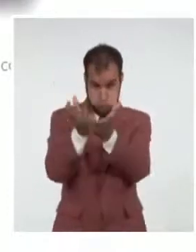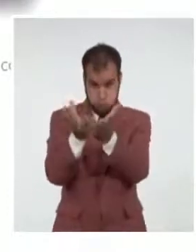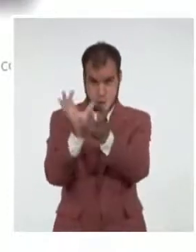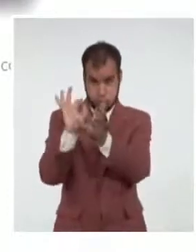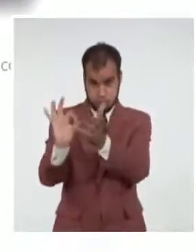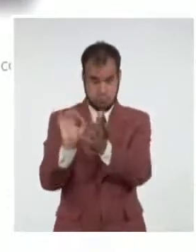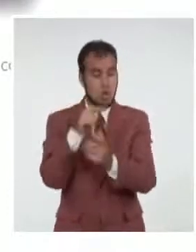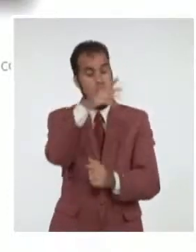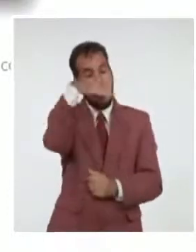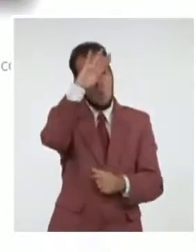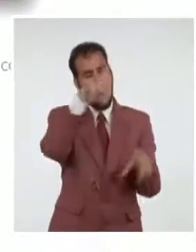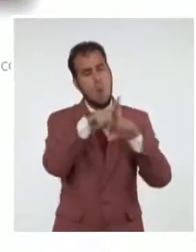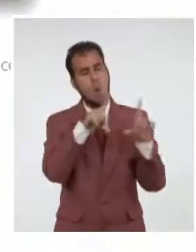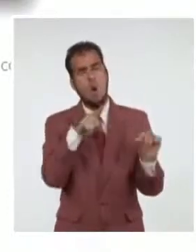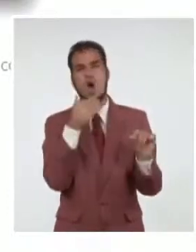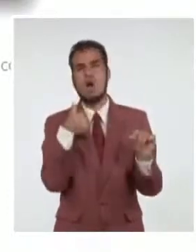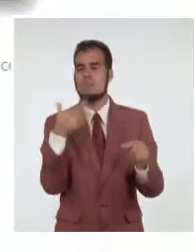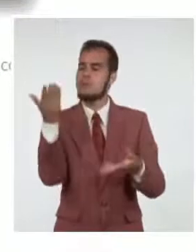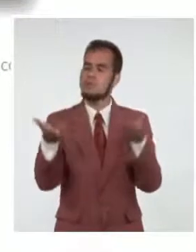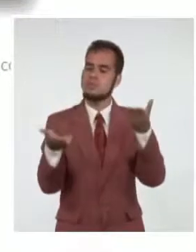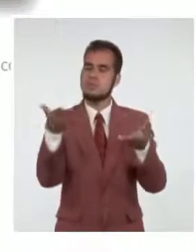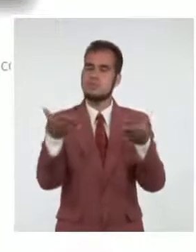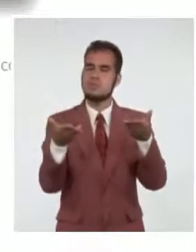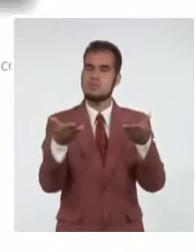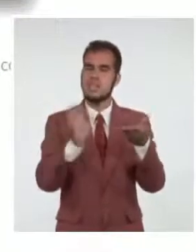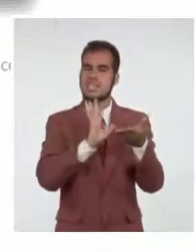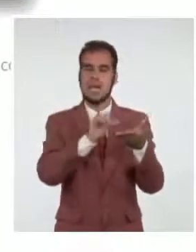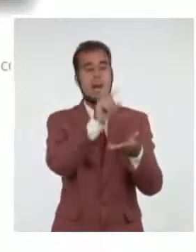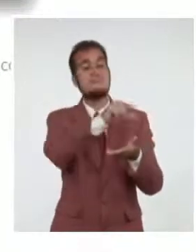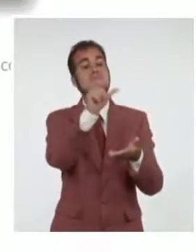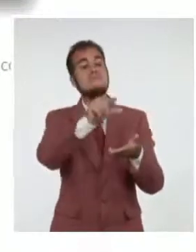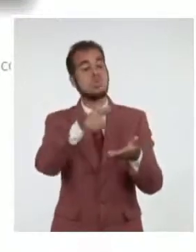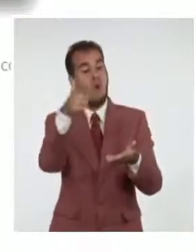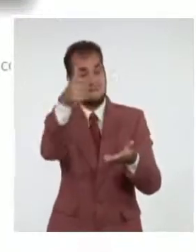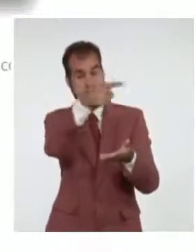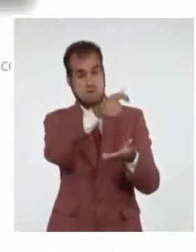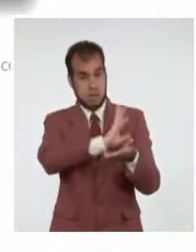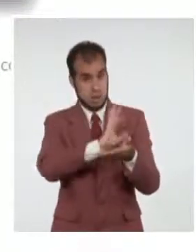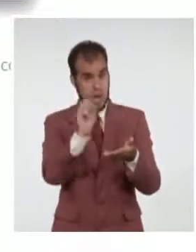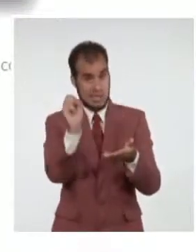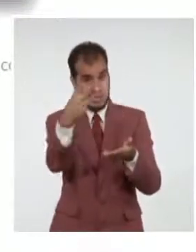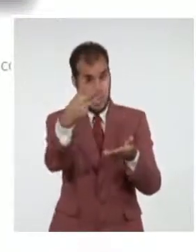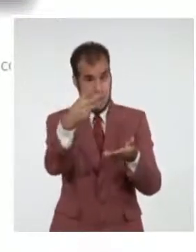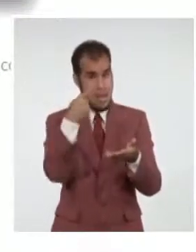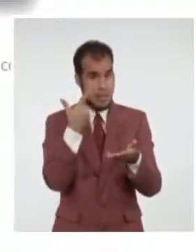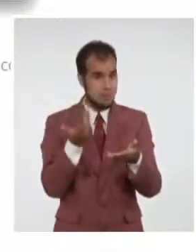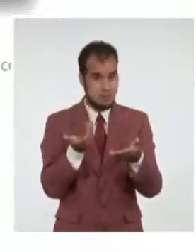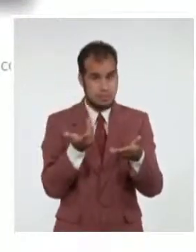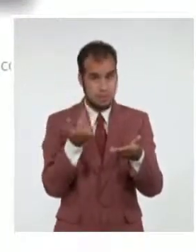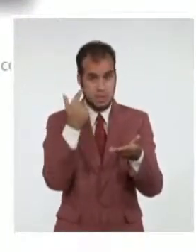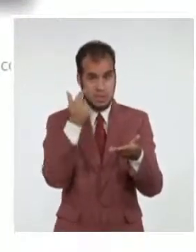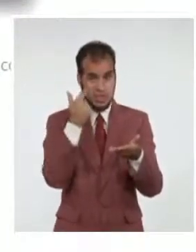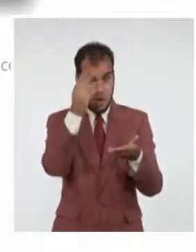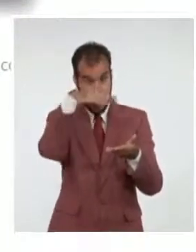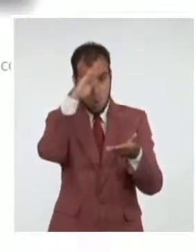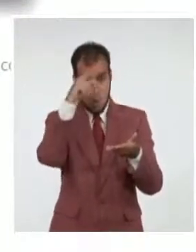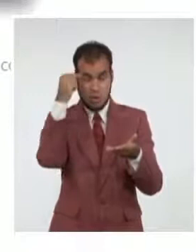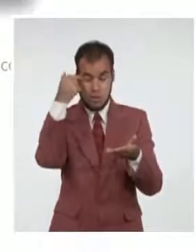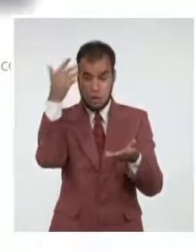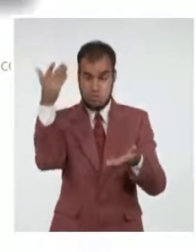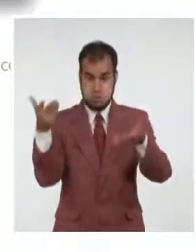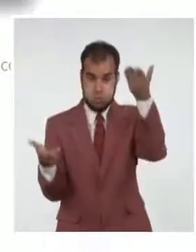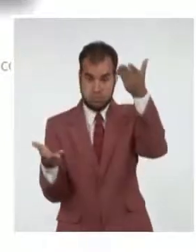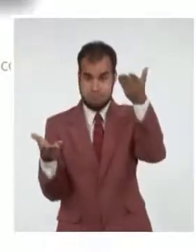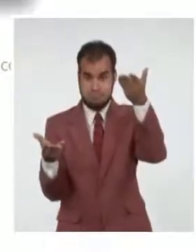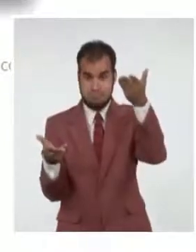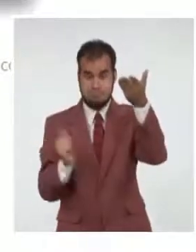personas vacunadas con dosis total, con esquema total. Cuba supera al mundo y ahora en estos días, por supuesto que